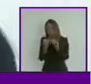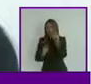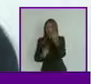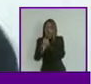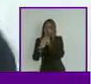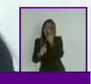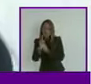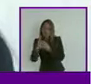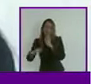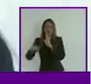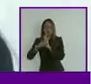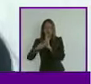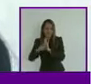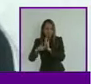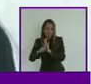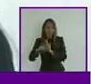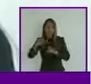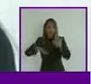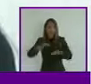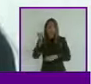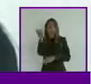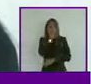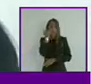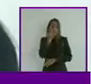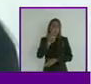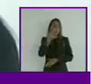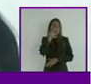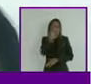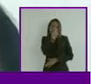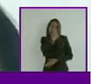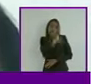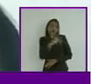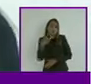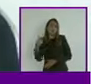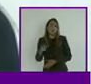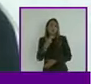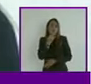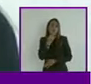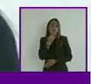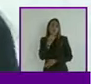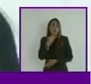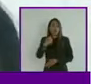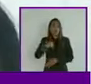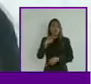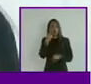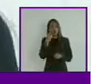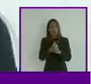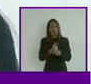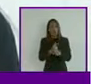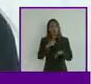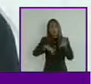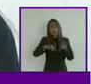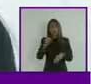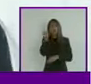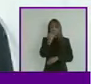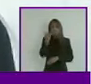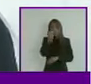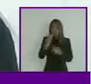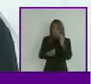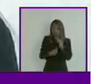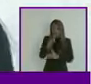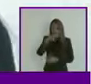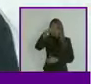que cada alumno decide cómo utilizar las redes sociales. He visto muchos chicos que han aprendido otros idiomas, han